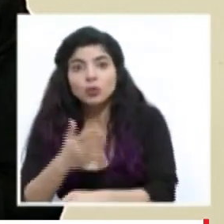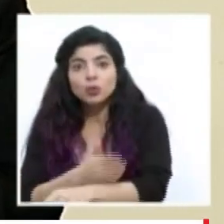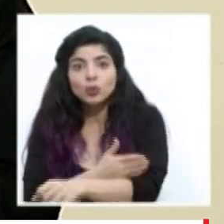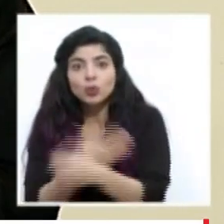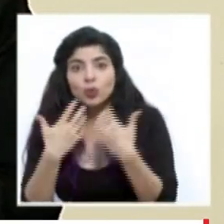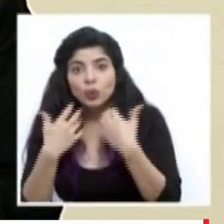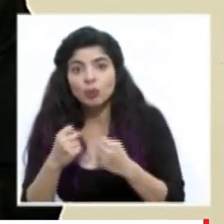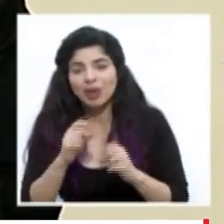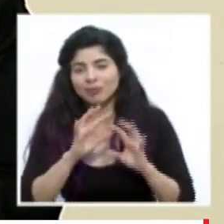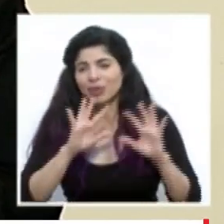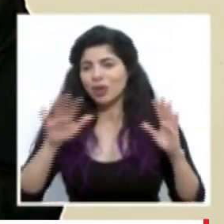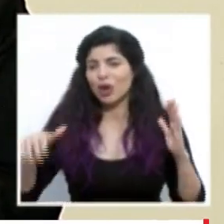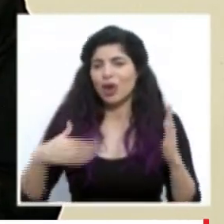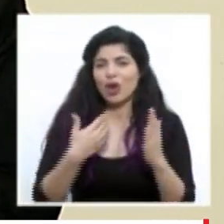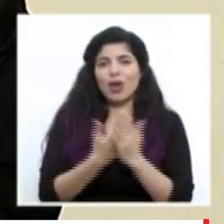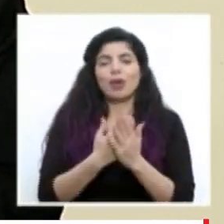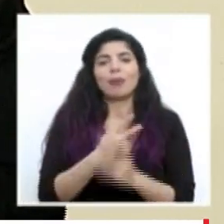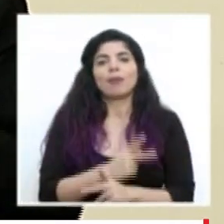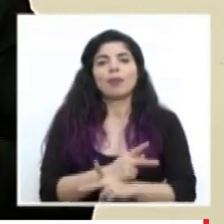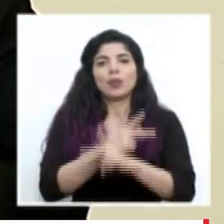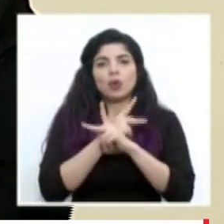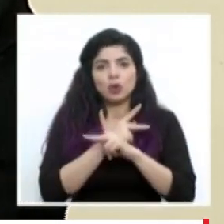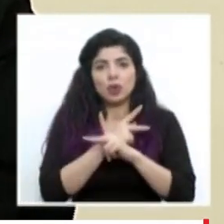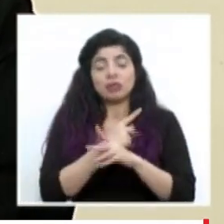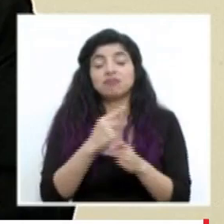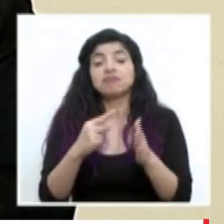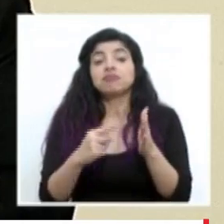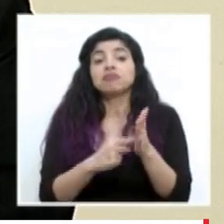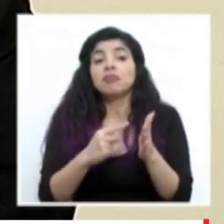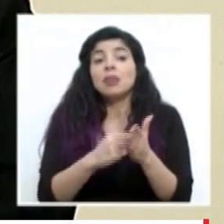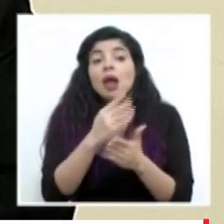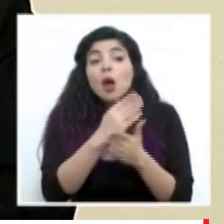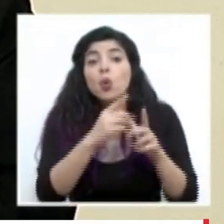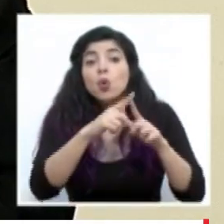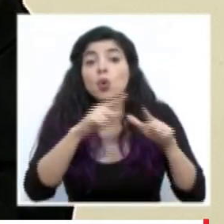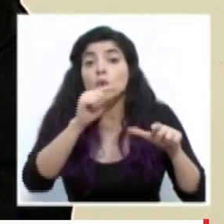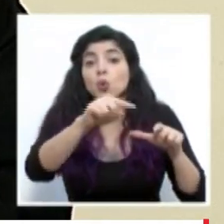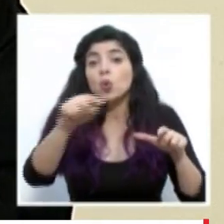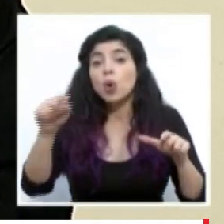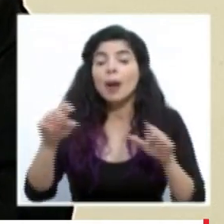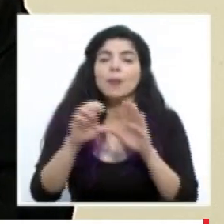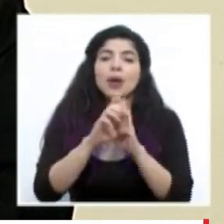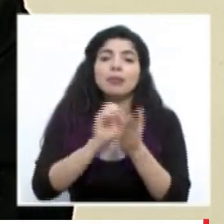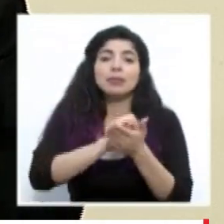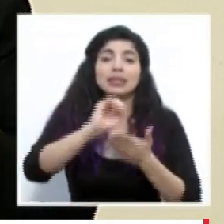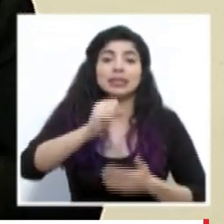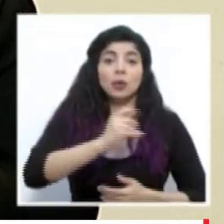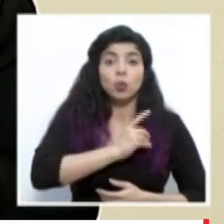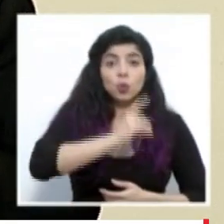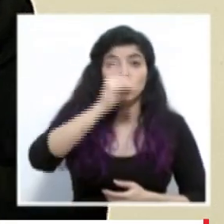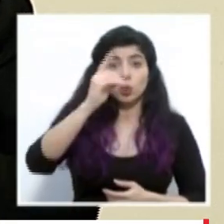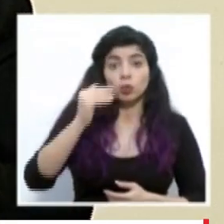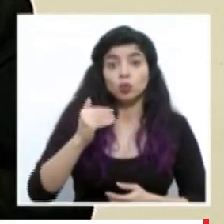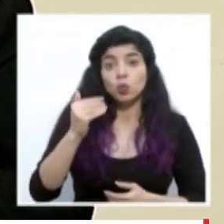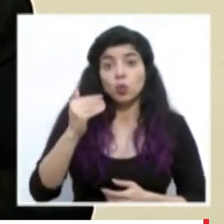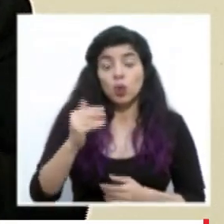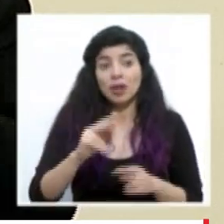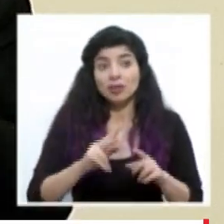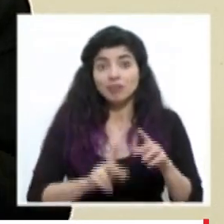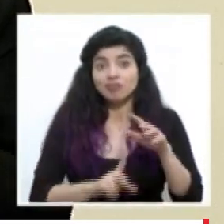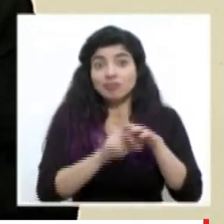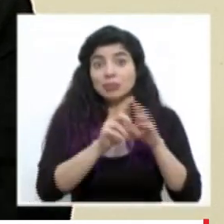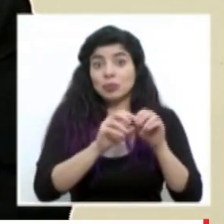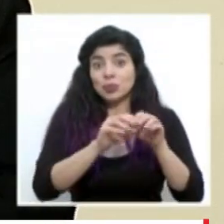trata de protegernos entre todos. En algunos centros, debido, por ejemplo, en el San Juan de Dios, en el momento que se dio el